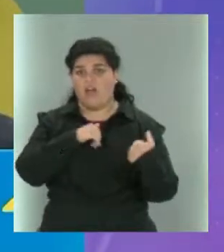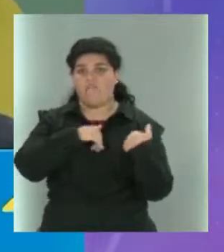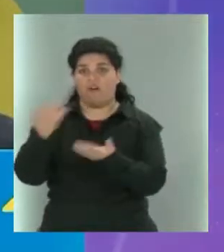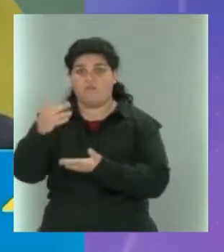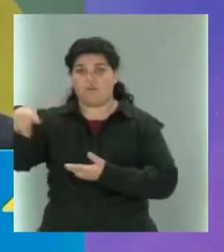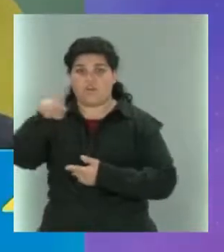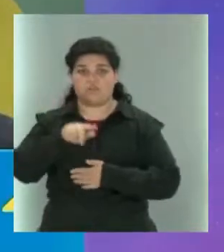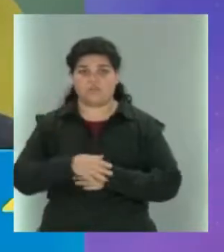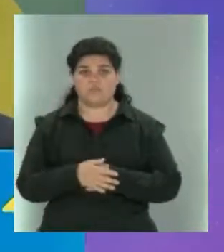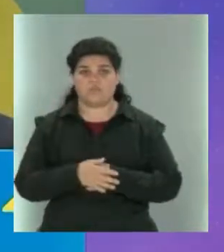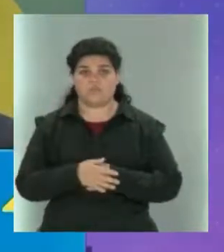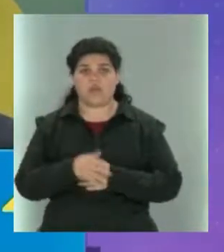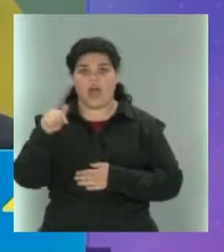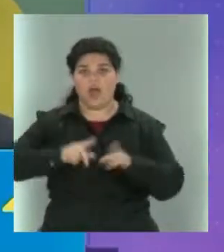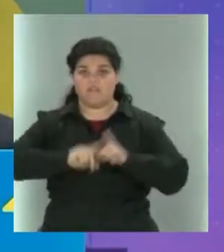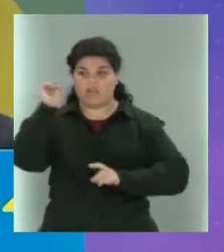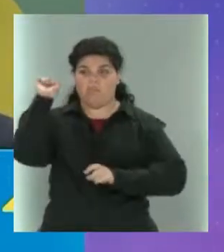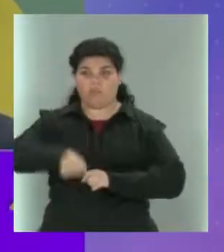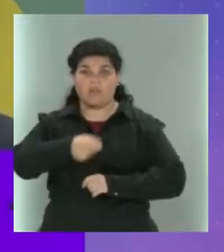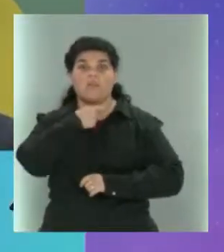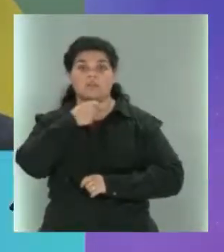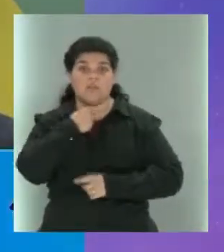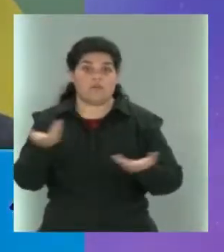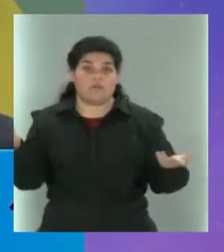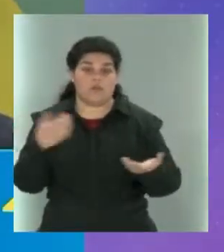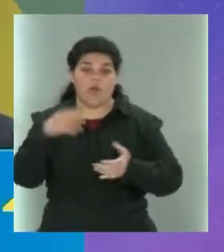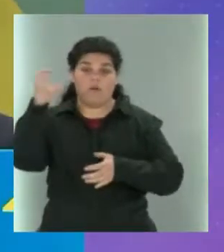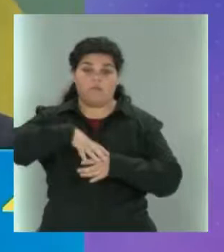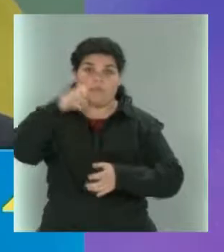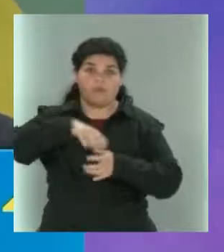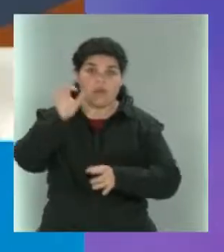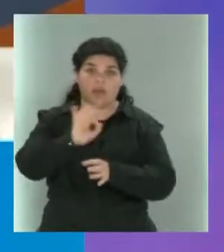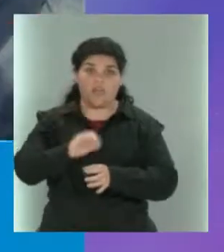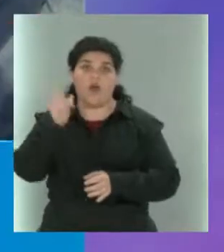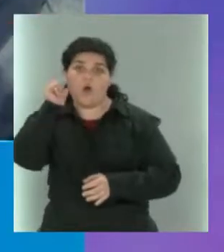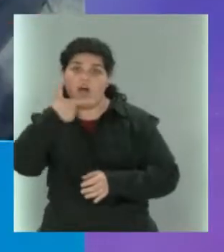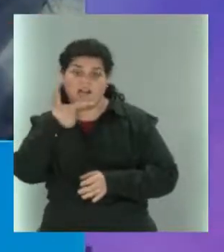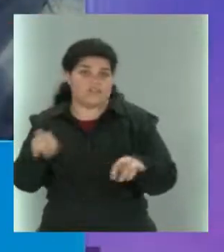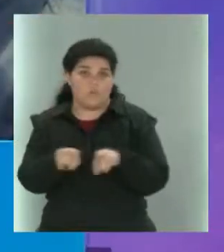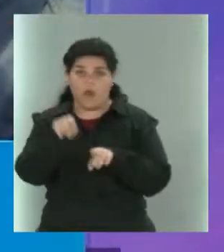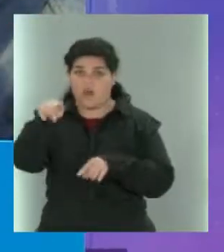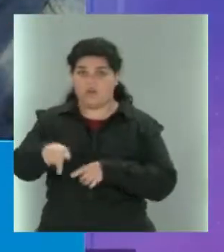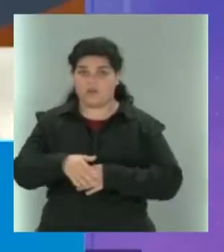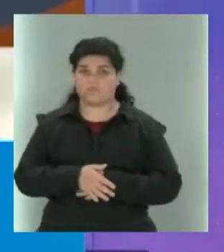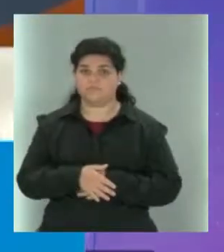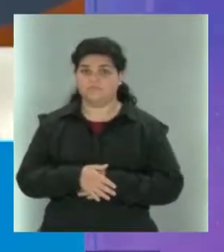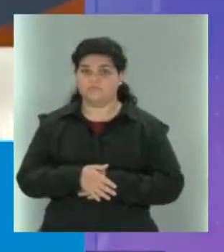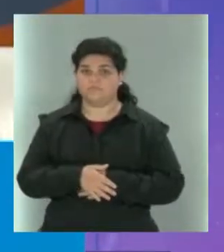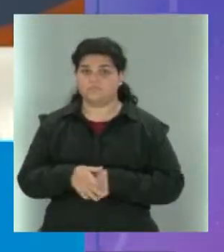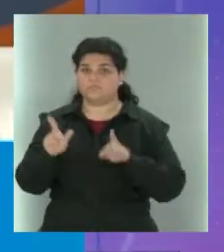realidad. Si la queremos ignorar, nos quedamos sin petróleo o nos quedamos sin gas, como ya nos pasó. Las medidas llevadas a cabo por el gobierno